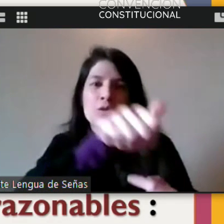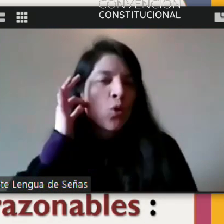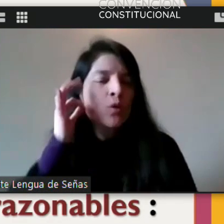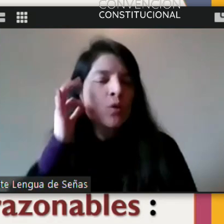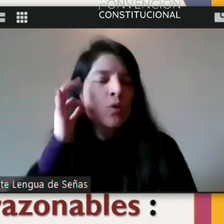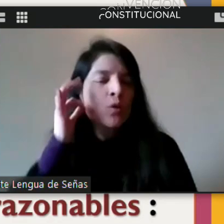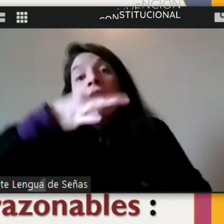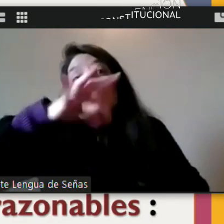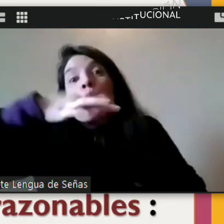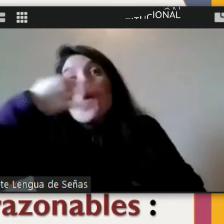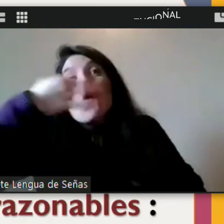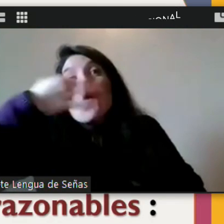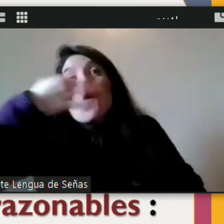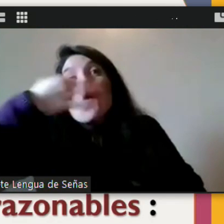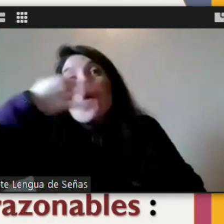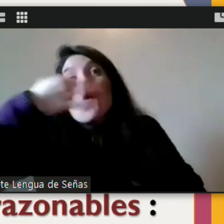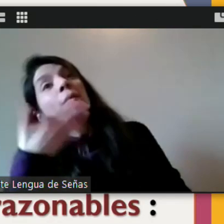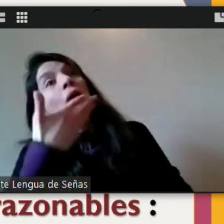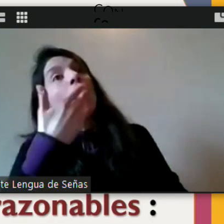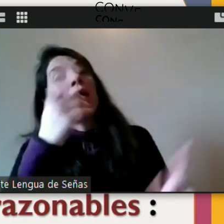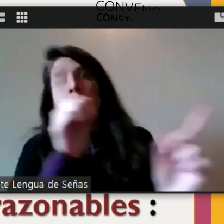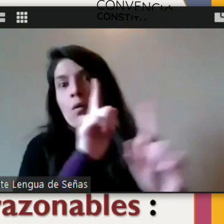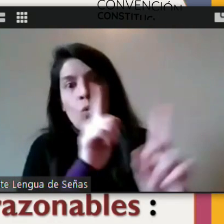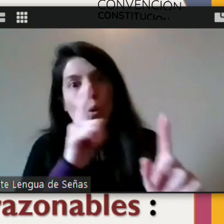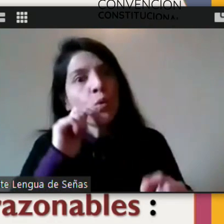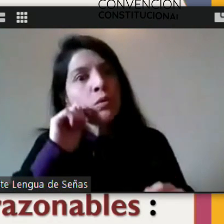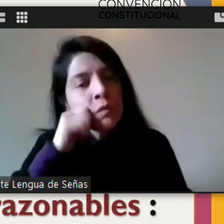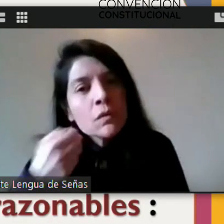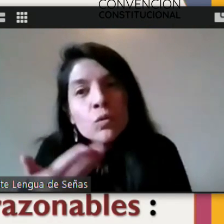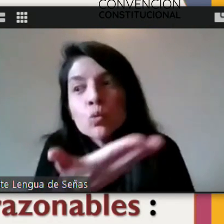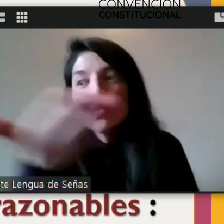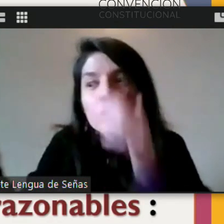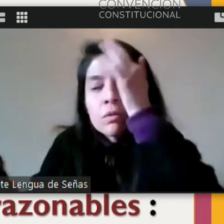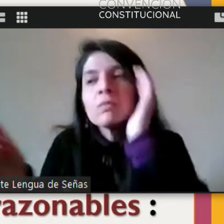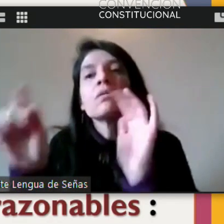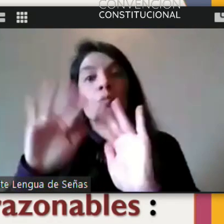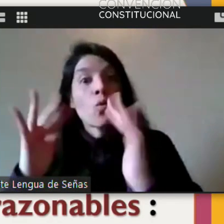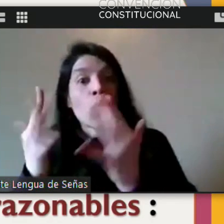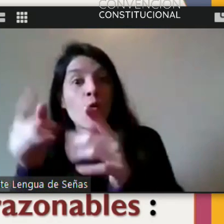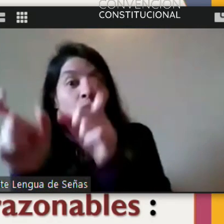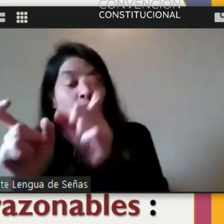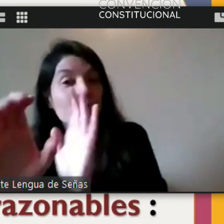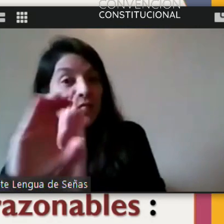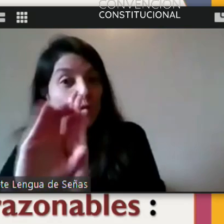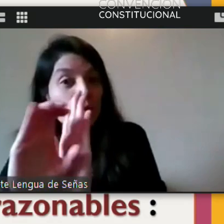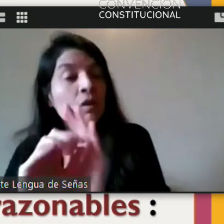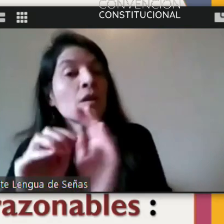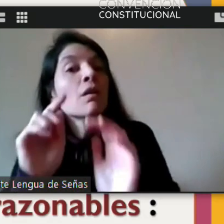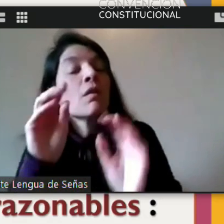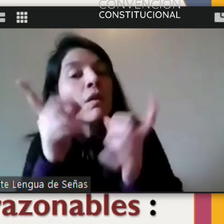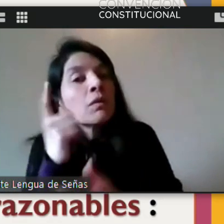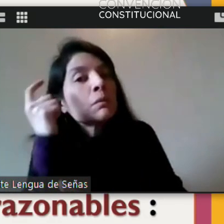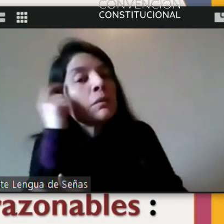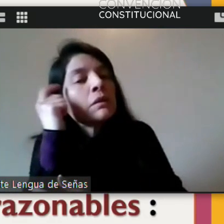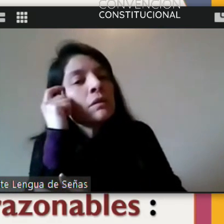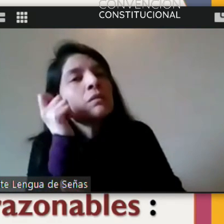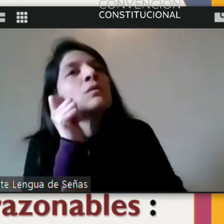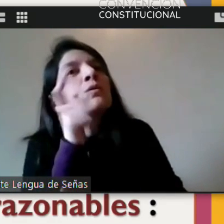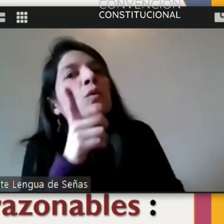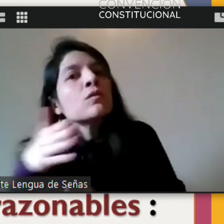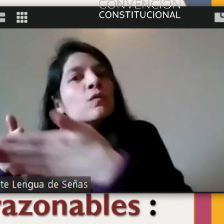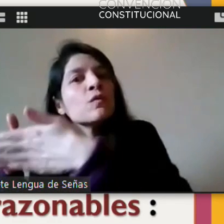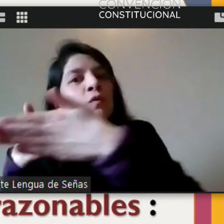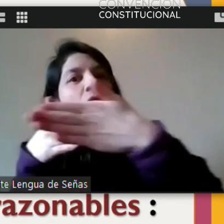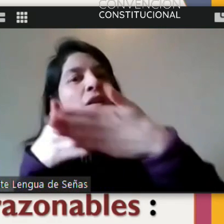palabras, implica entonces que ustedes como convencionales constituyentes tienen que pensar cuáles son las barreras que están